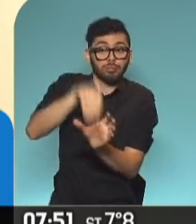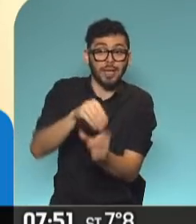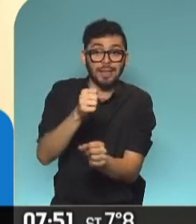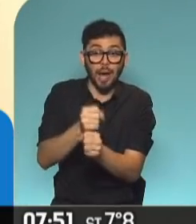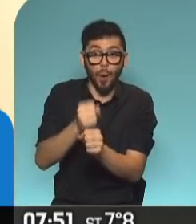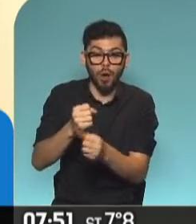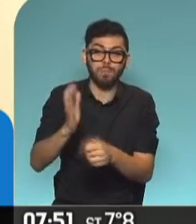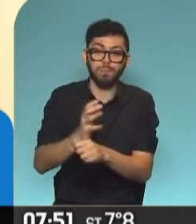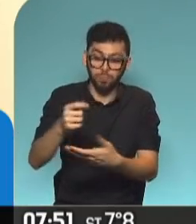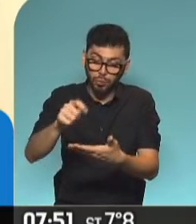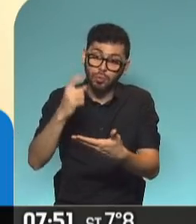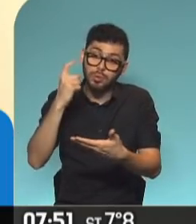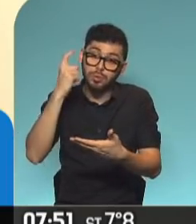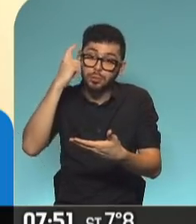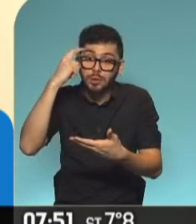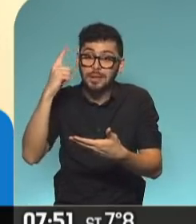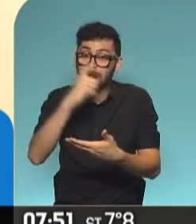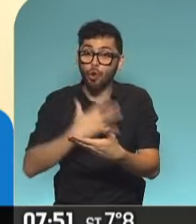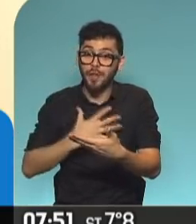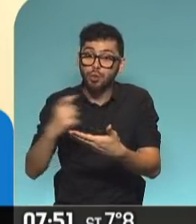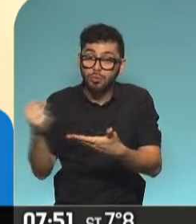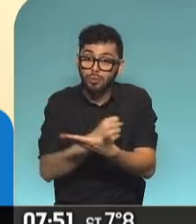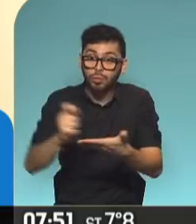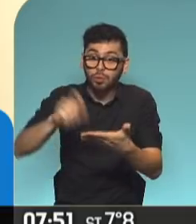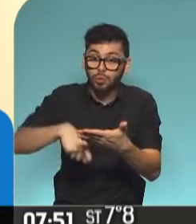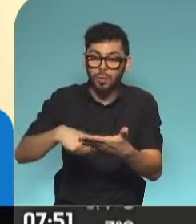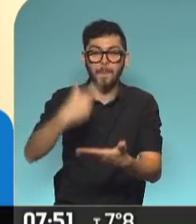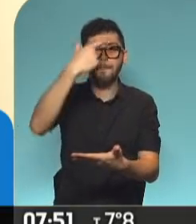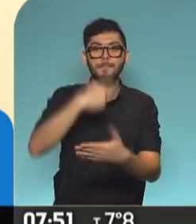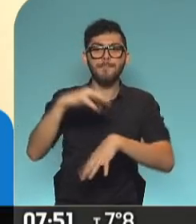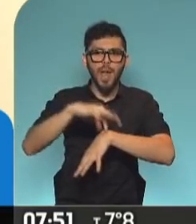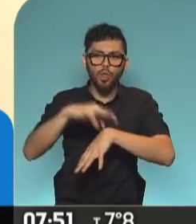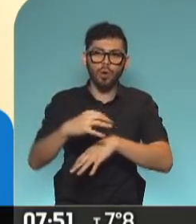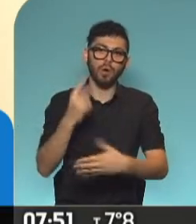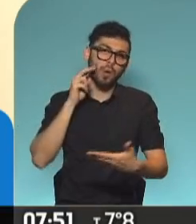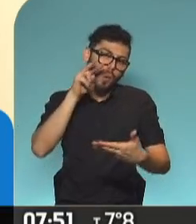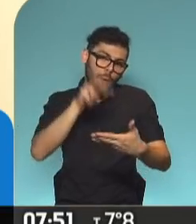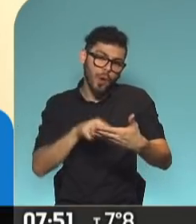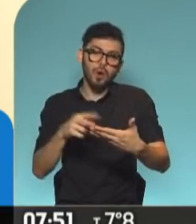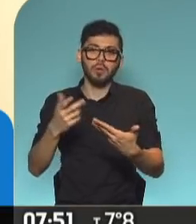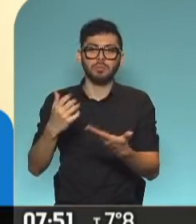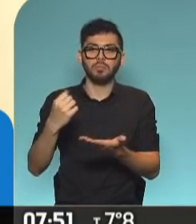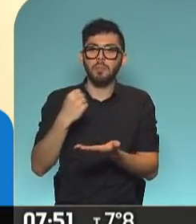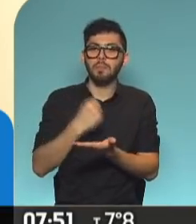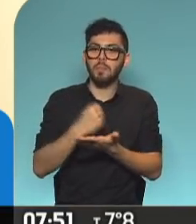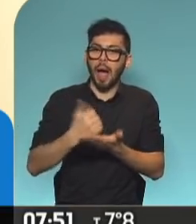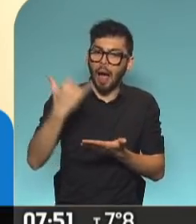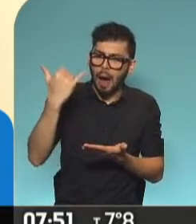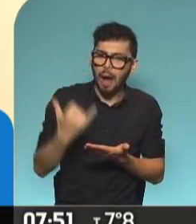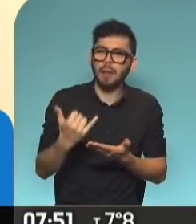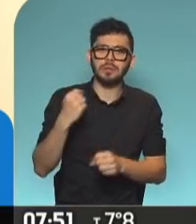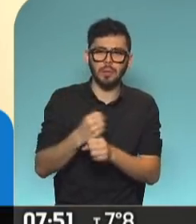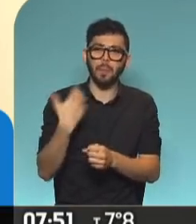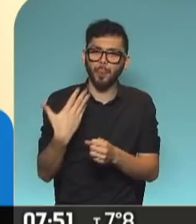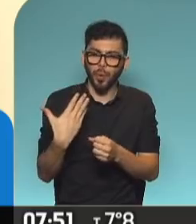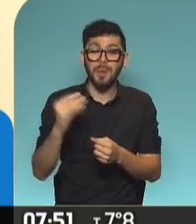estas certificaciones psicofísicas, están matriculados. No tienen sanciones, tienen la matrícula libre para poder trabajar, pero además ellos han elaborado